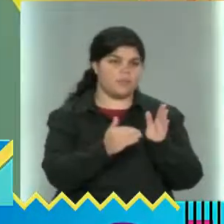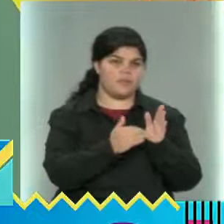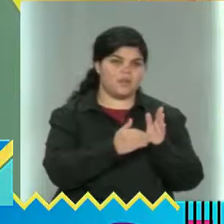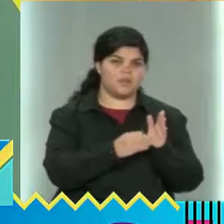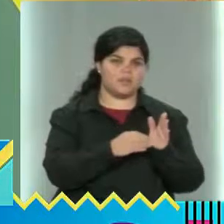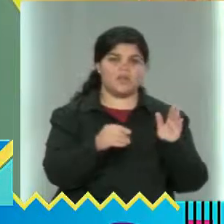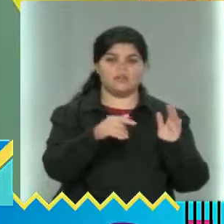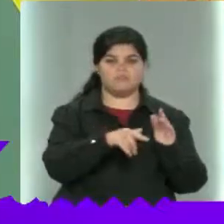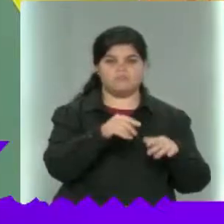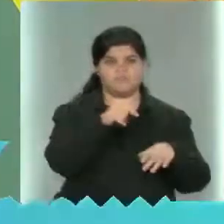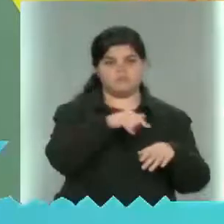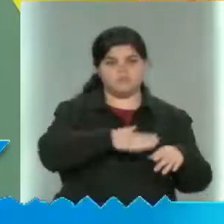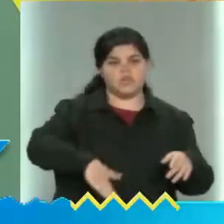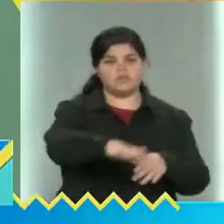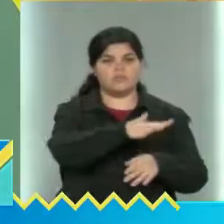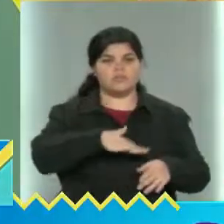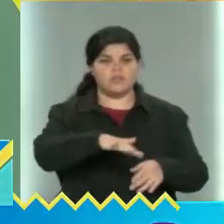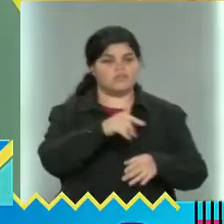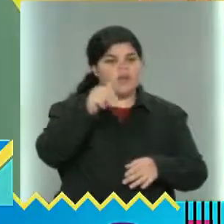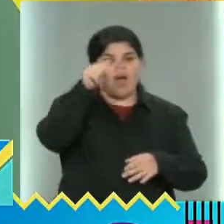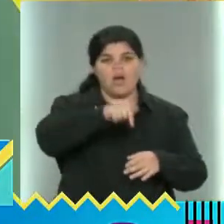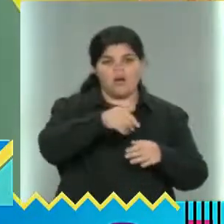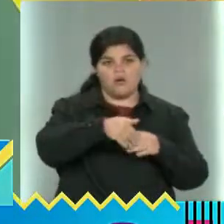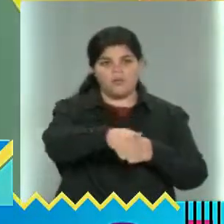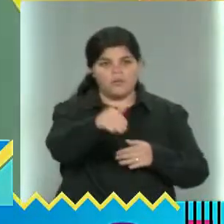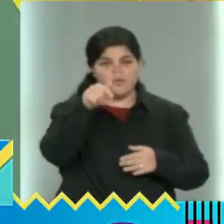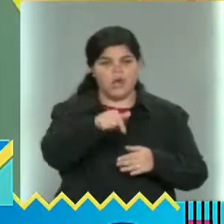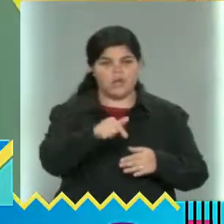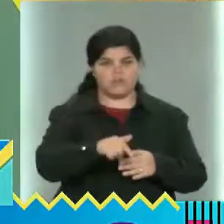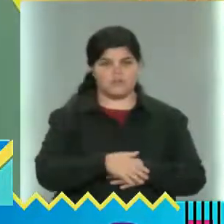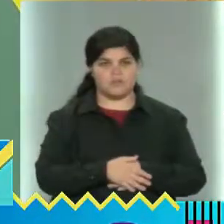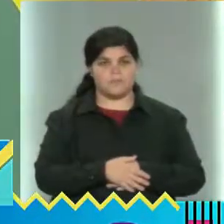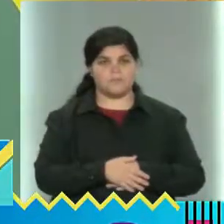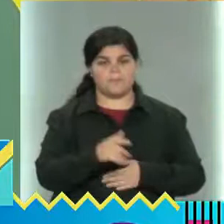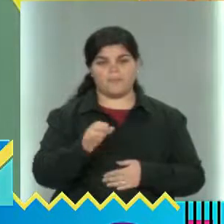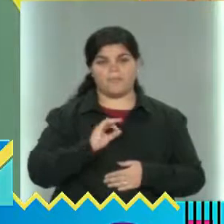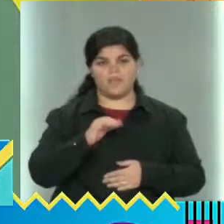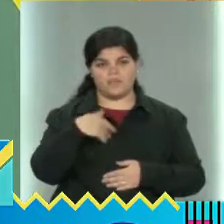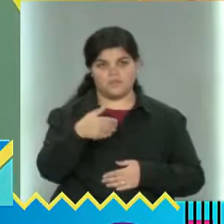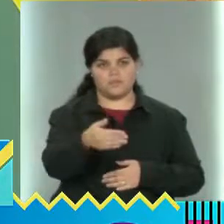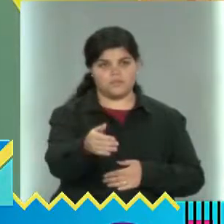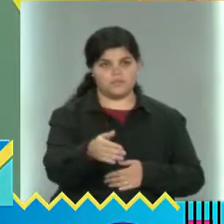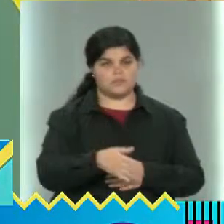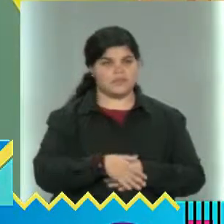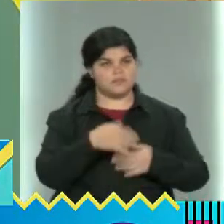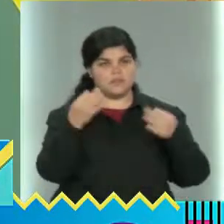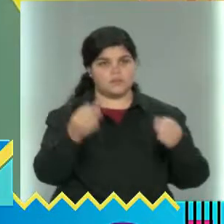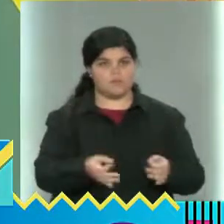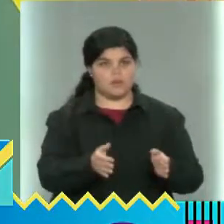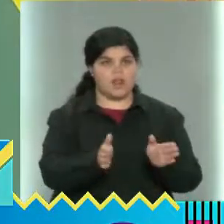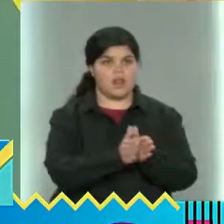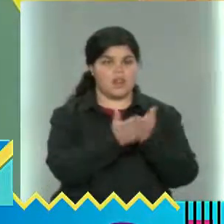la obra es un impacto de todo eso. Es muy posible que en los próximos años los libros de las